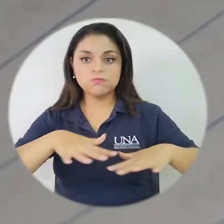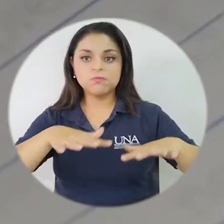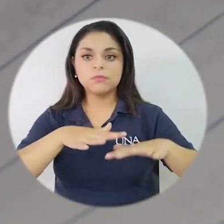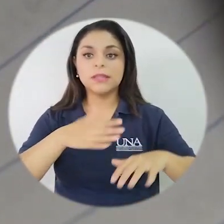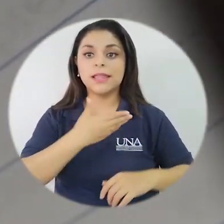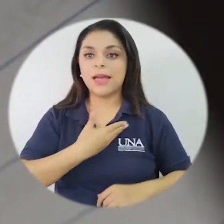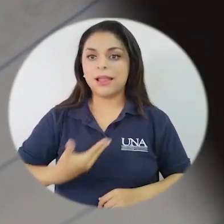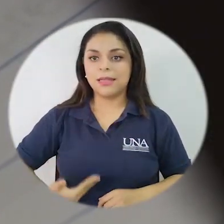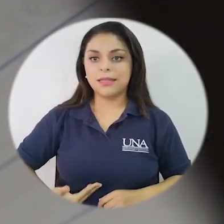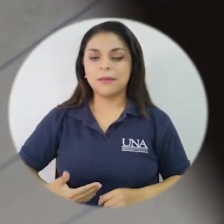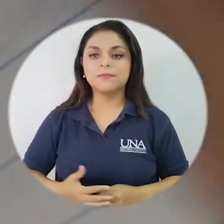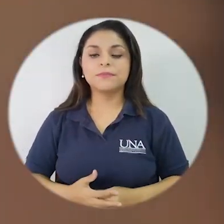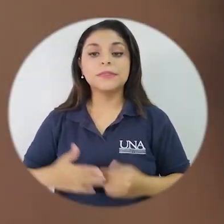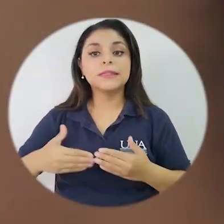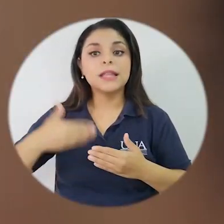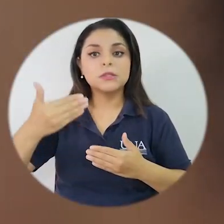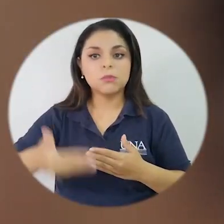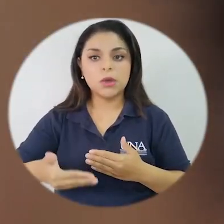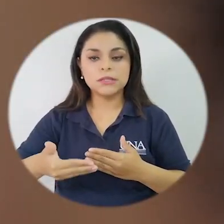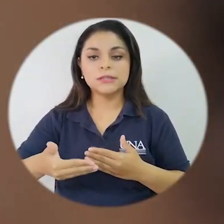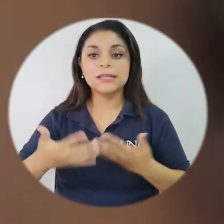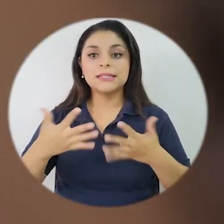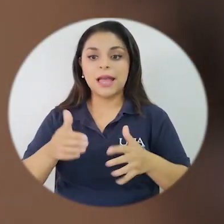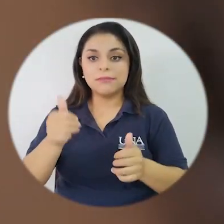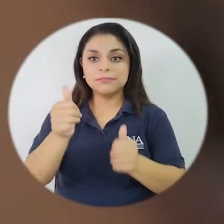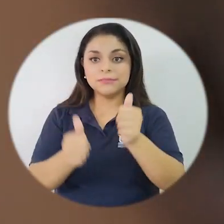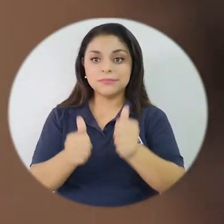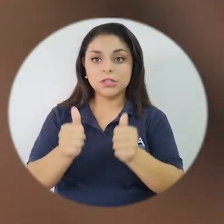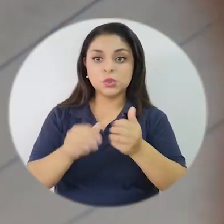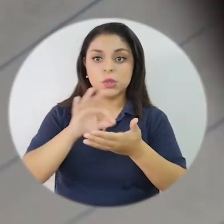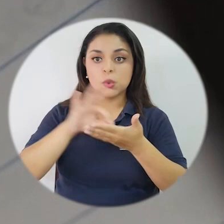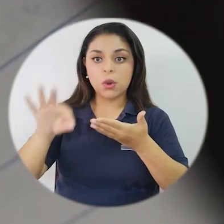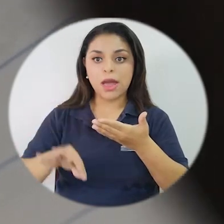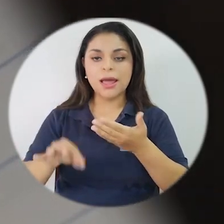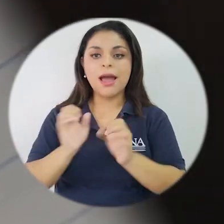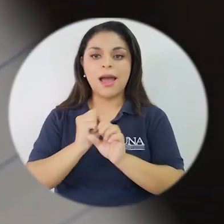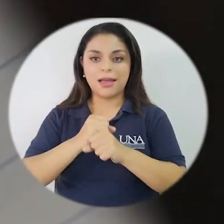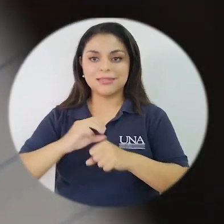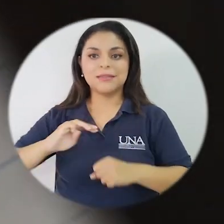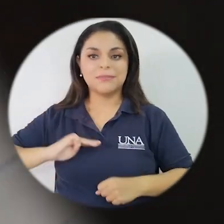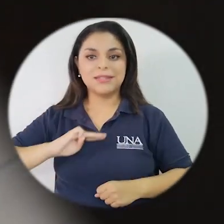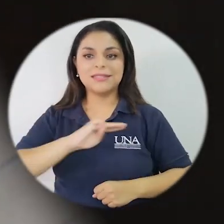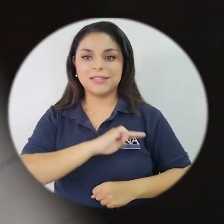de Heredia. Pero posteriormente sale el censo escolar, que es realizado por el Ministerio de